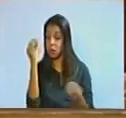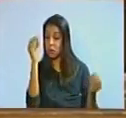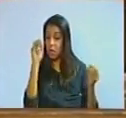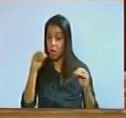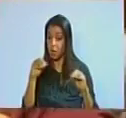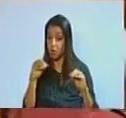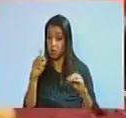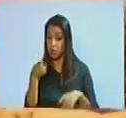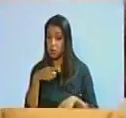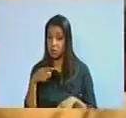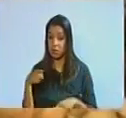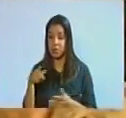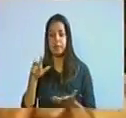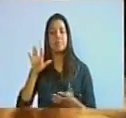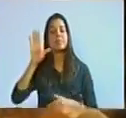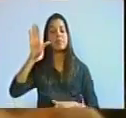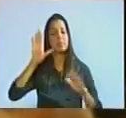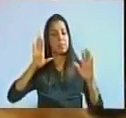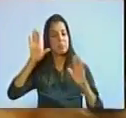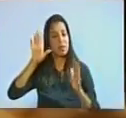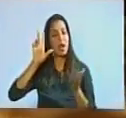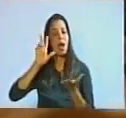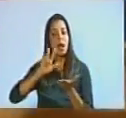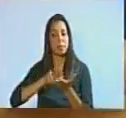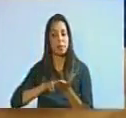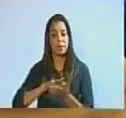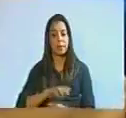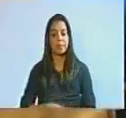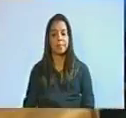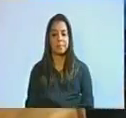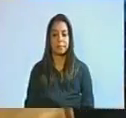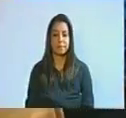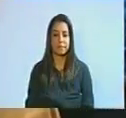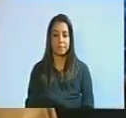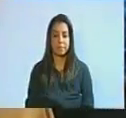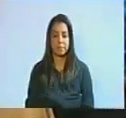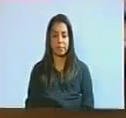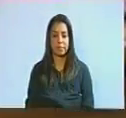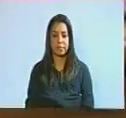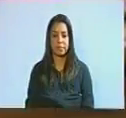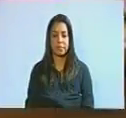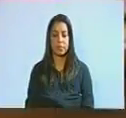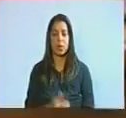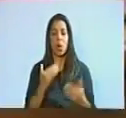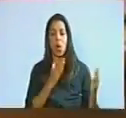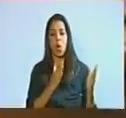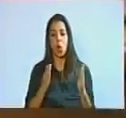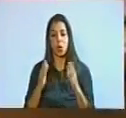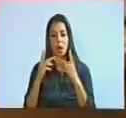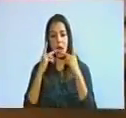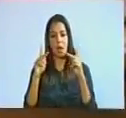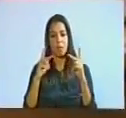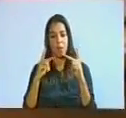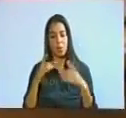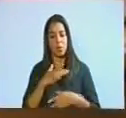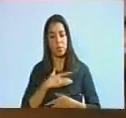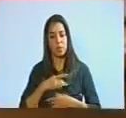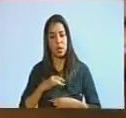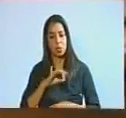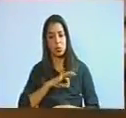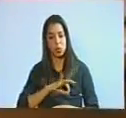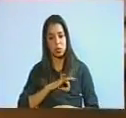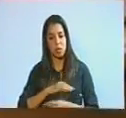y corresponsabilidad social. Aprobado. Orden público, interés general y